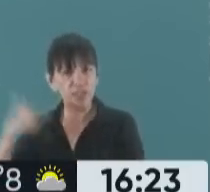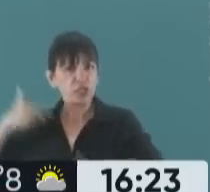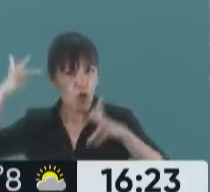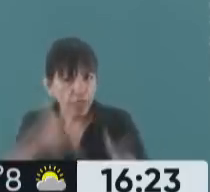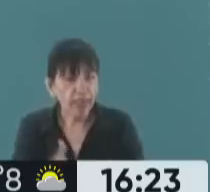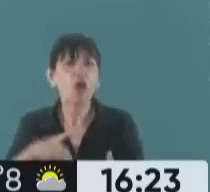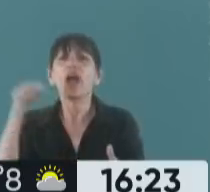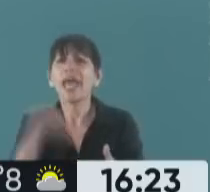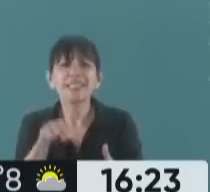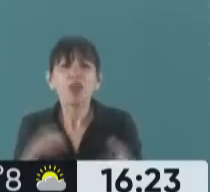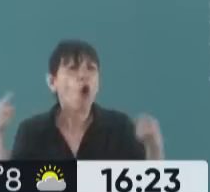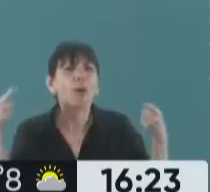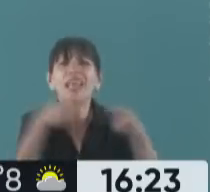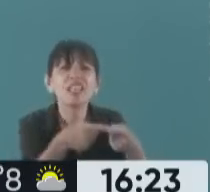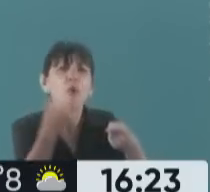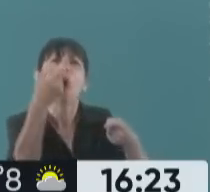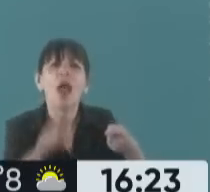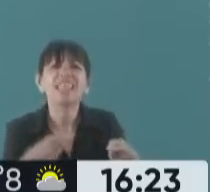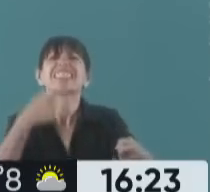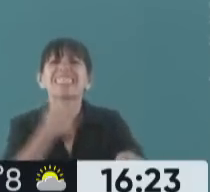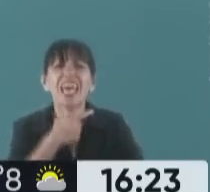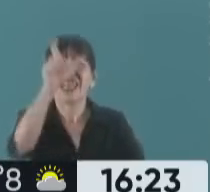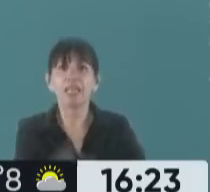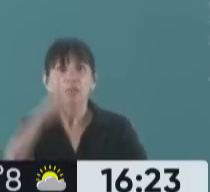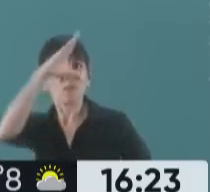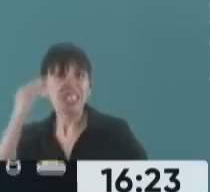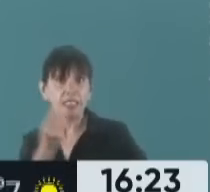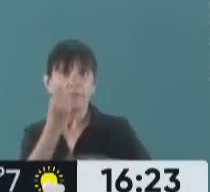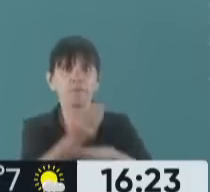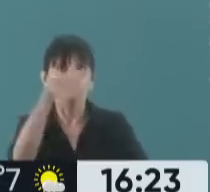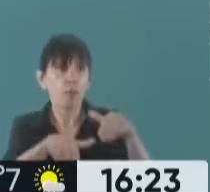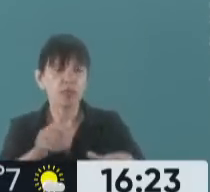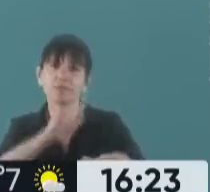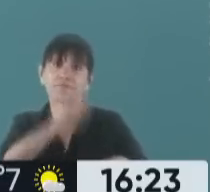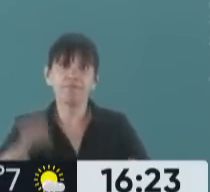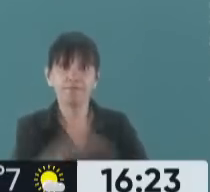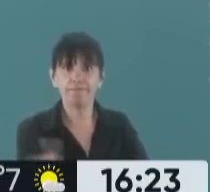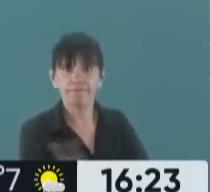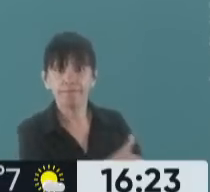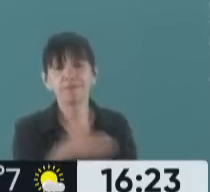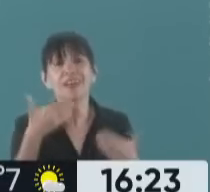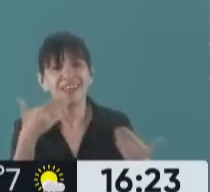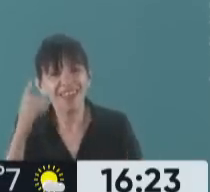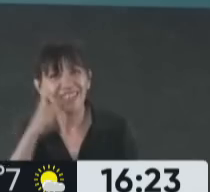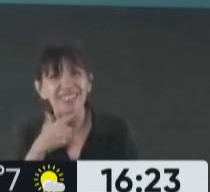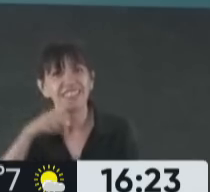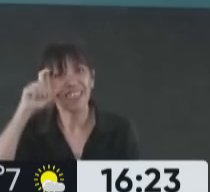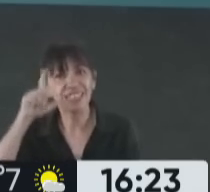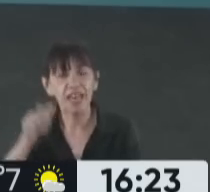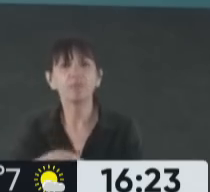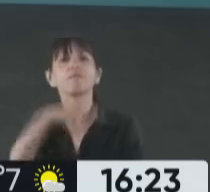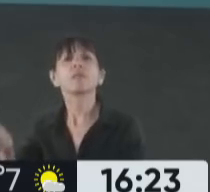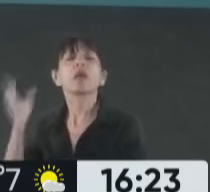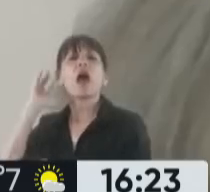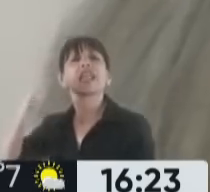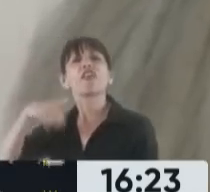esto busca inhabilitarla a la vicepresidenta para poder actuar políticamente. Gracias, Estela. Mariel Dilinarda, Radio